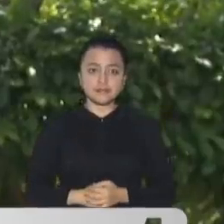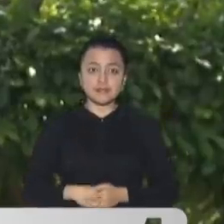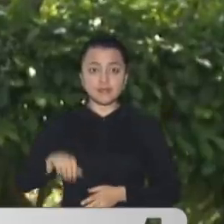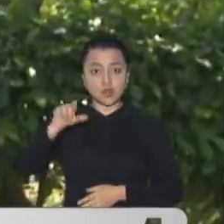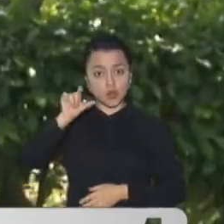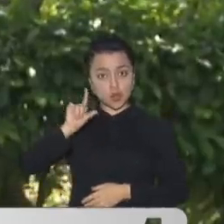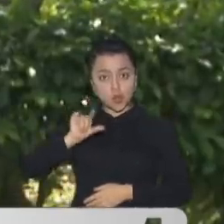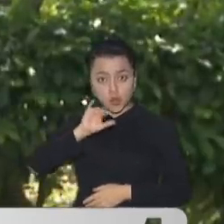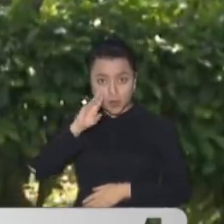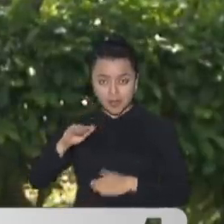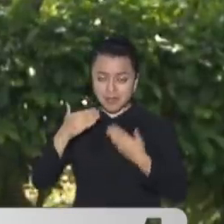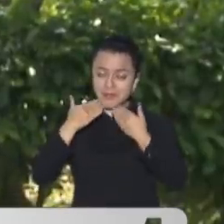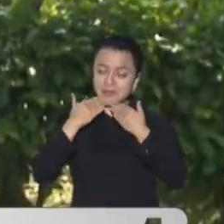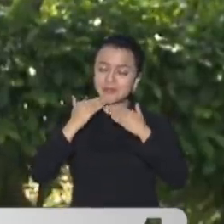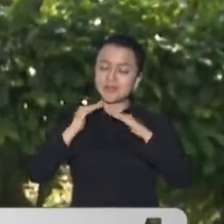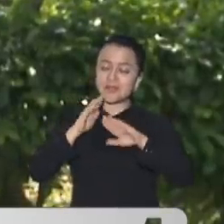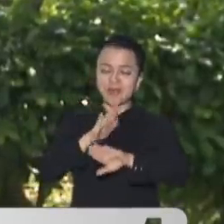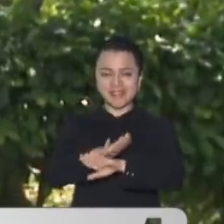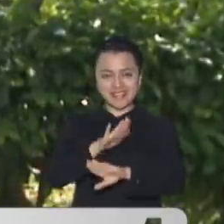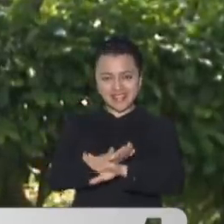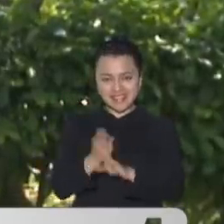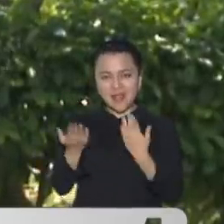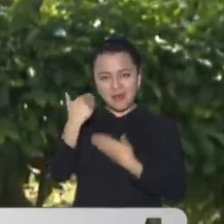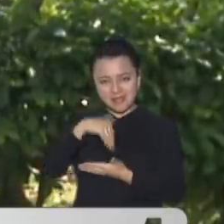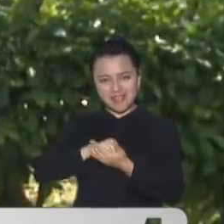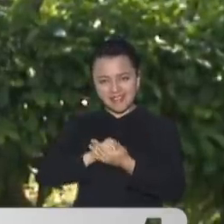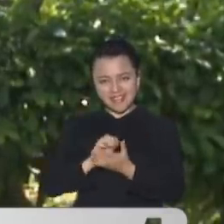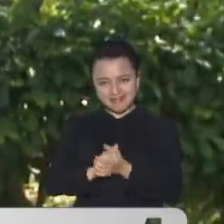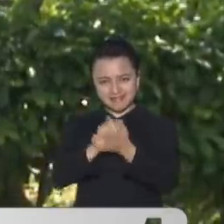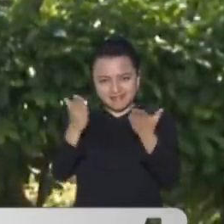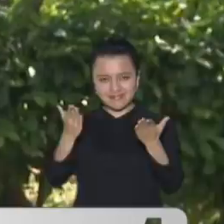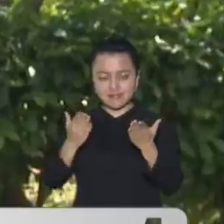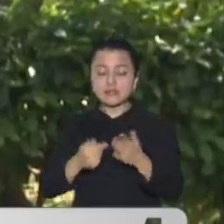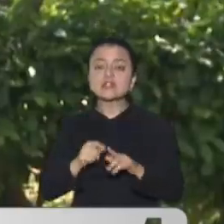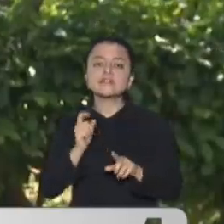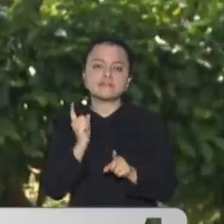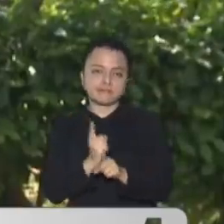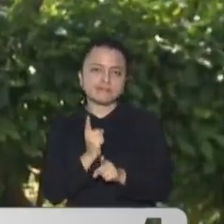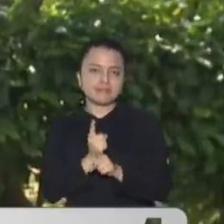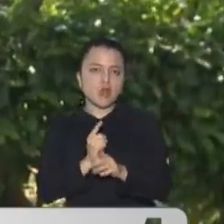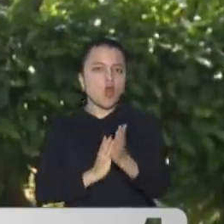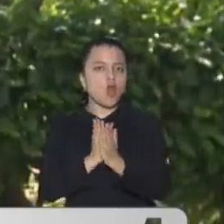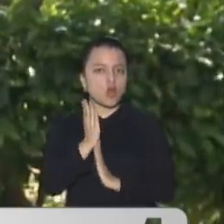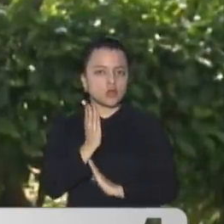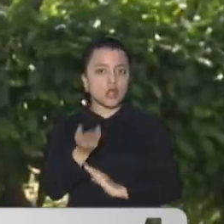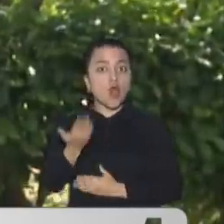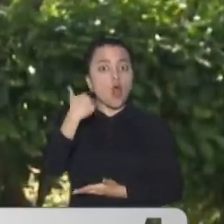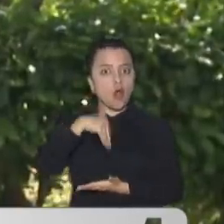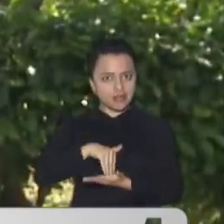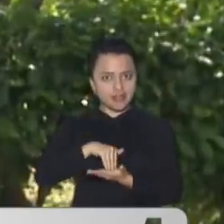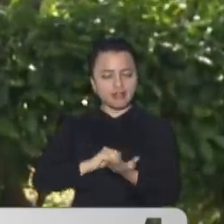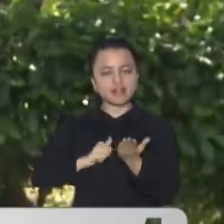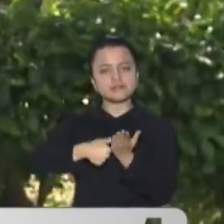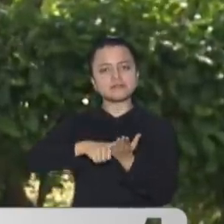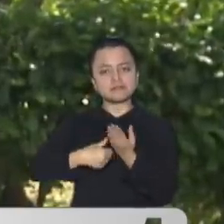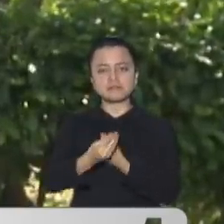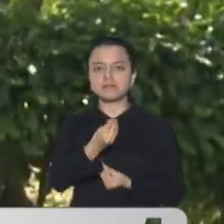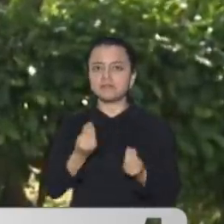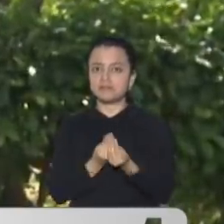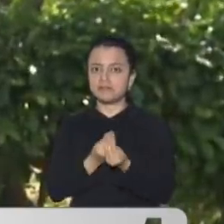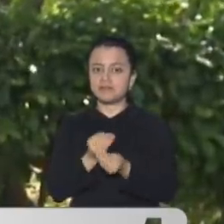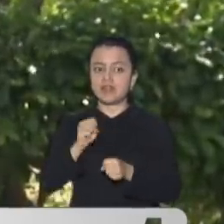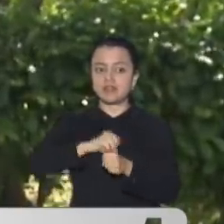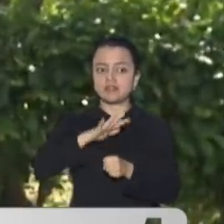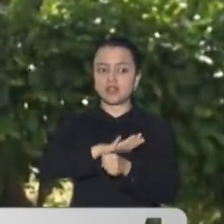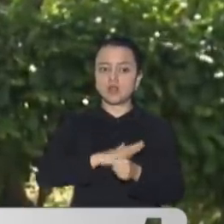Luisa, televidentes, buena tarde, los saludo nuevamente. Vuelve el pico y cédula en todo el distrito de Cartagena. Habrá toque